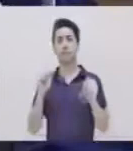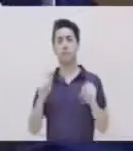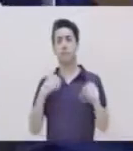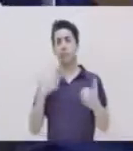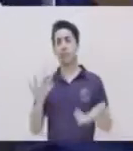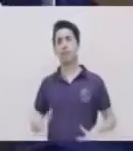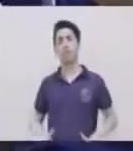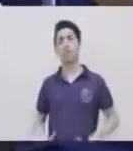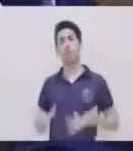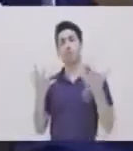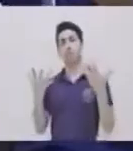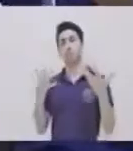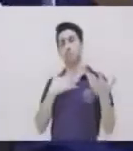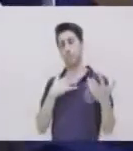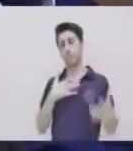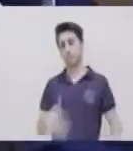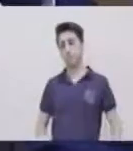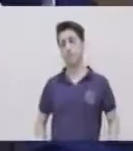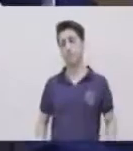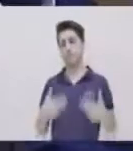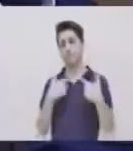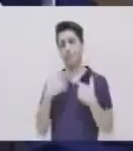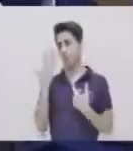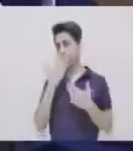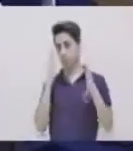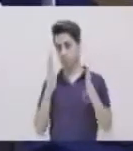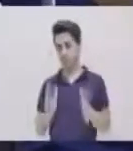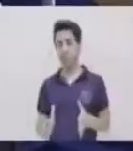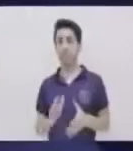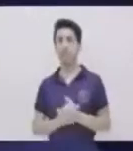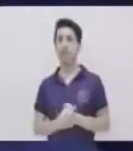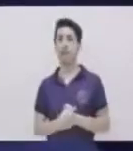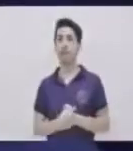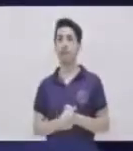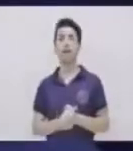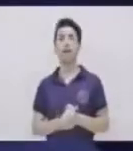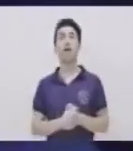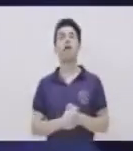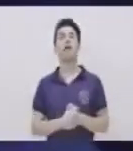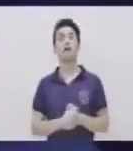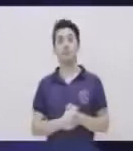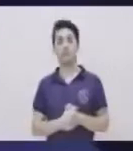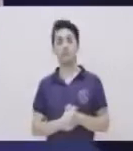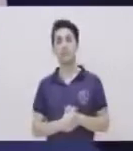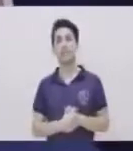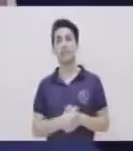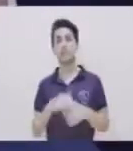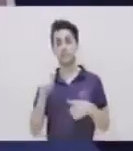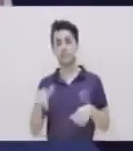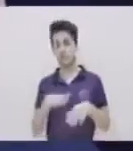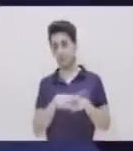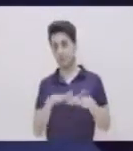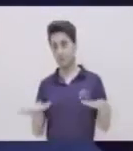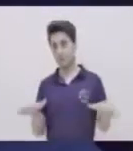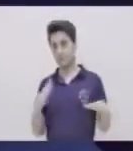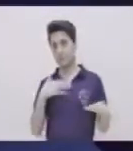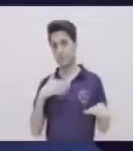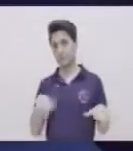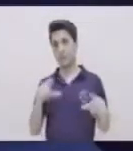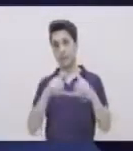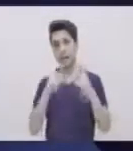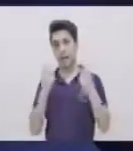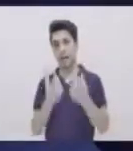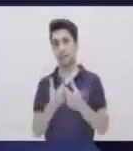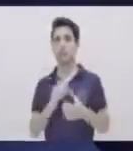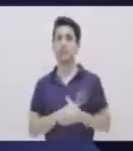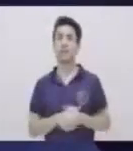y poder seguir desarrollando nuestra vida estudiantil. Con esto vamos a